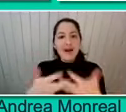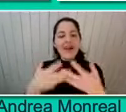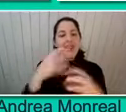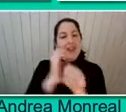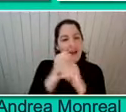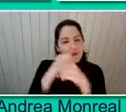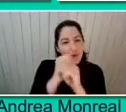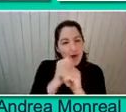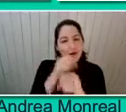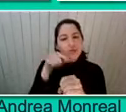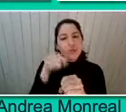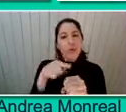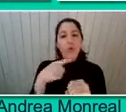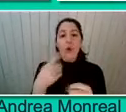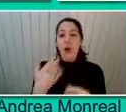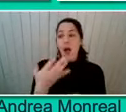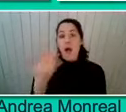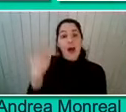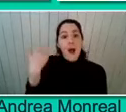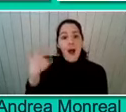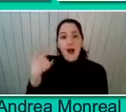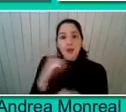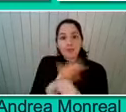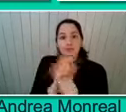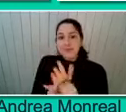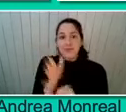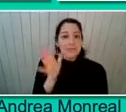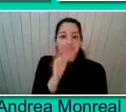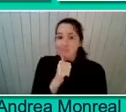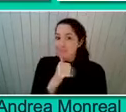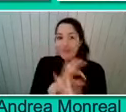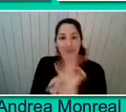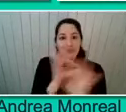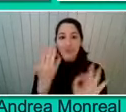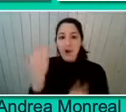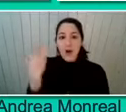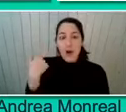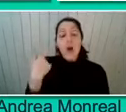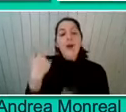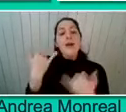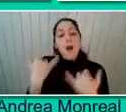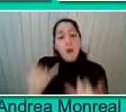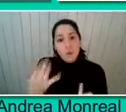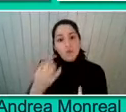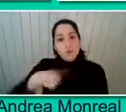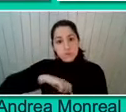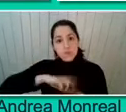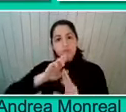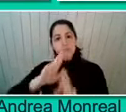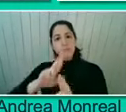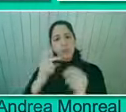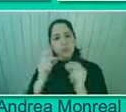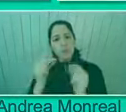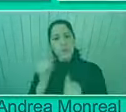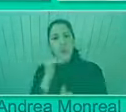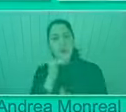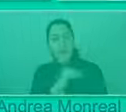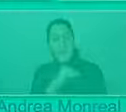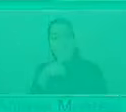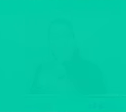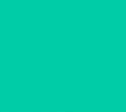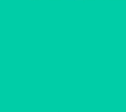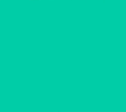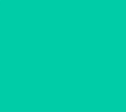no existían antes de esta pandemia y que hemos respondido rápidamente a esta